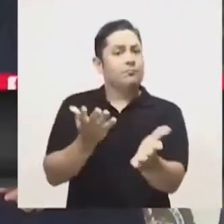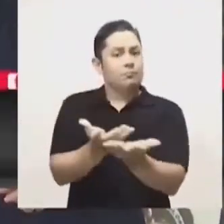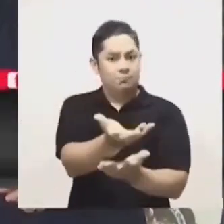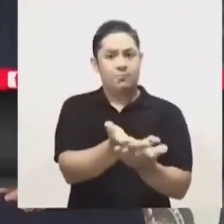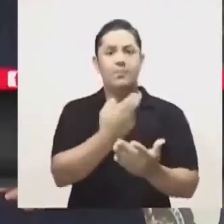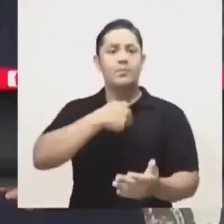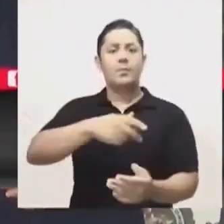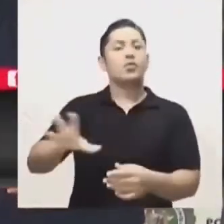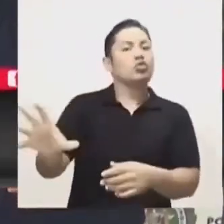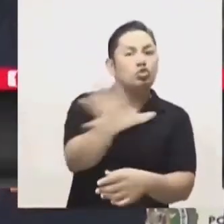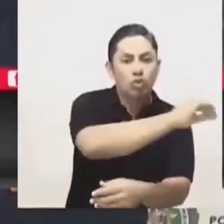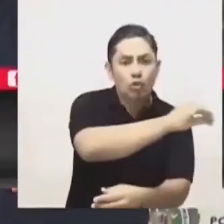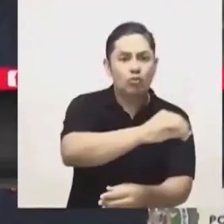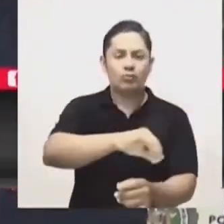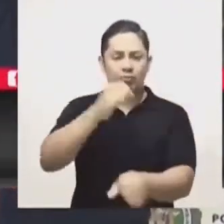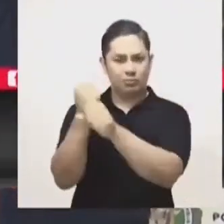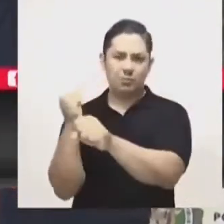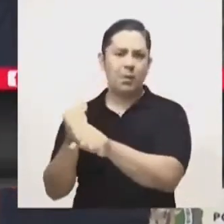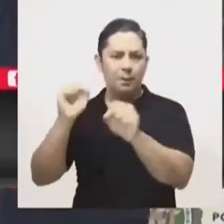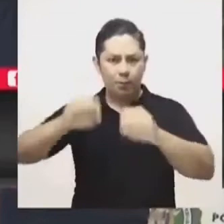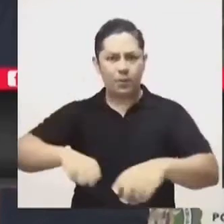señor gobernador. Ellos van a estar laborando